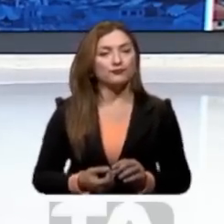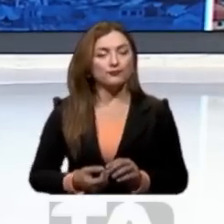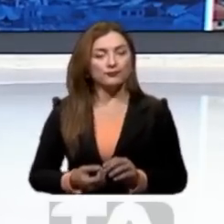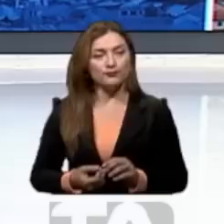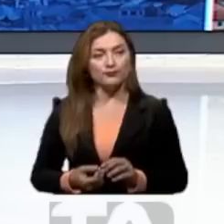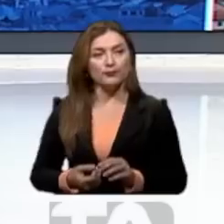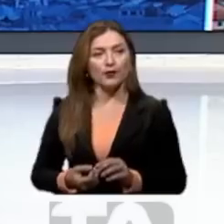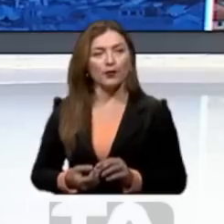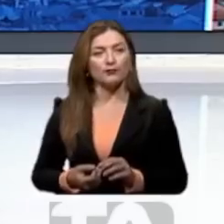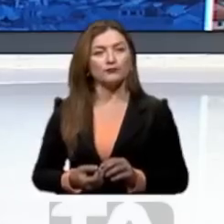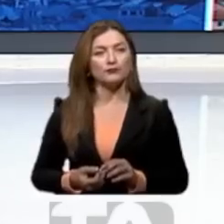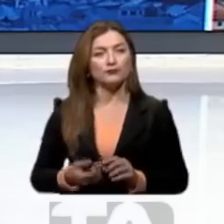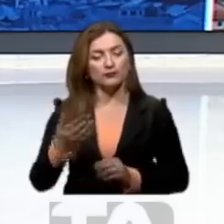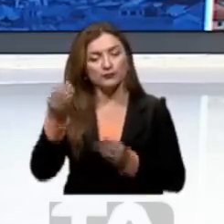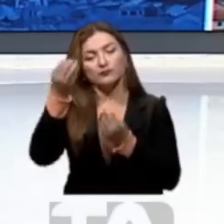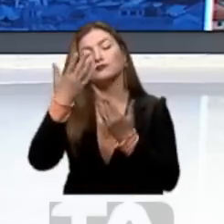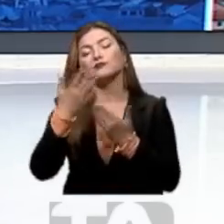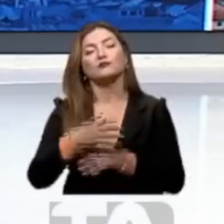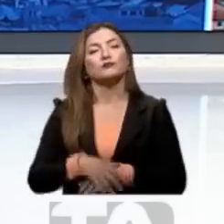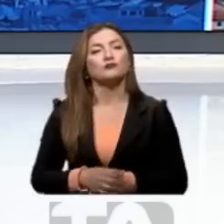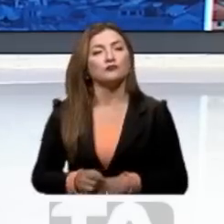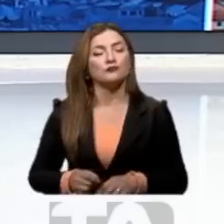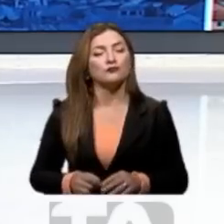para comentarnos la situación. Nati, te escuchamos.